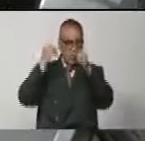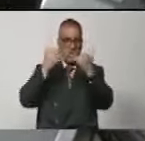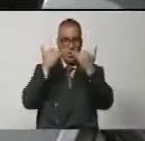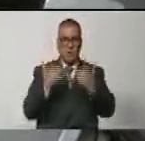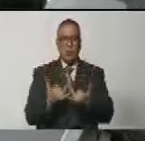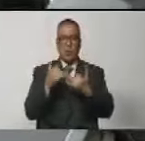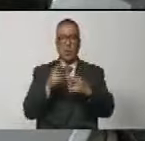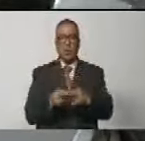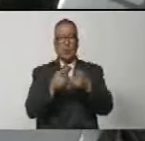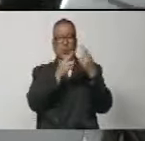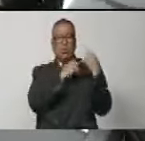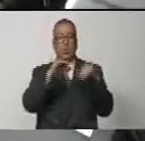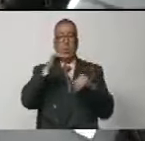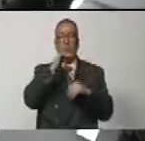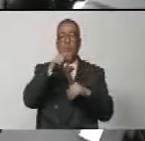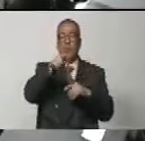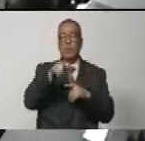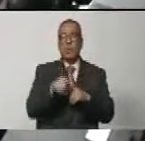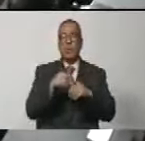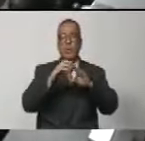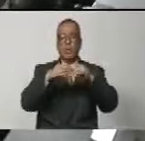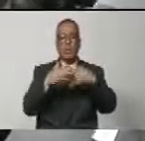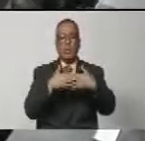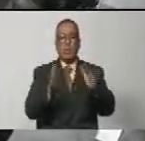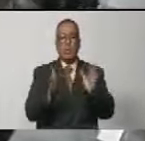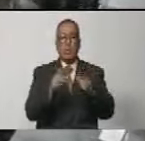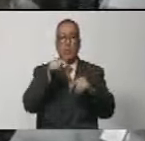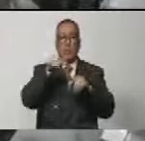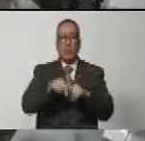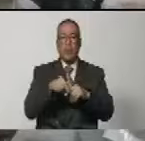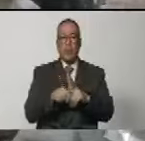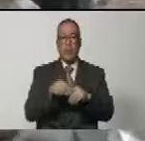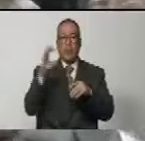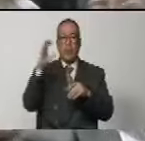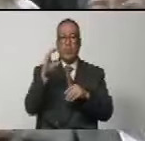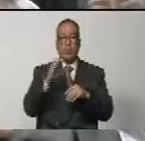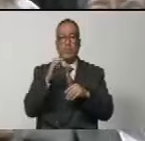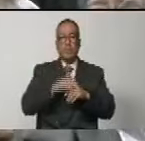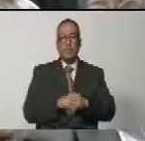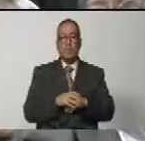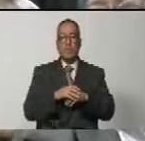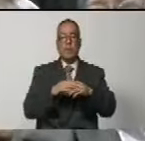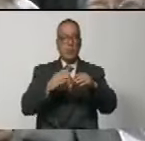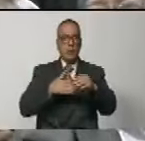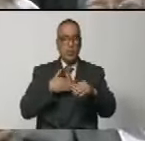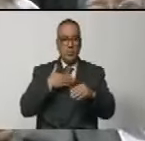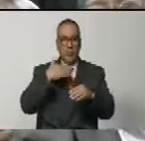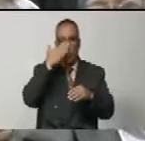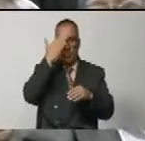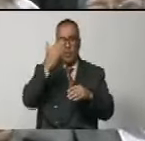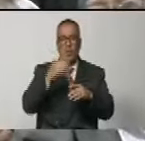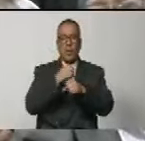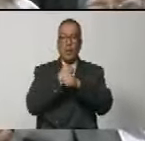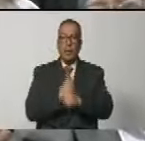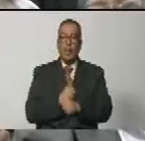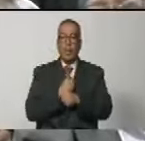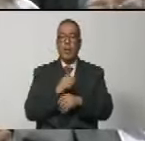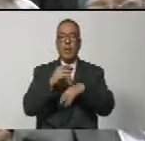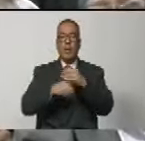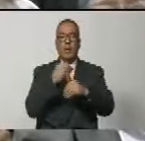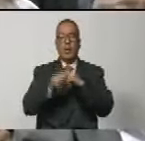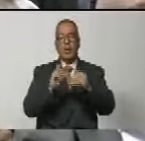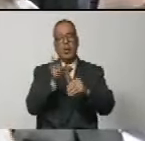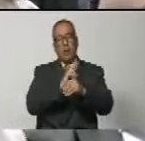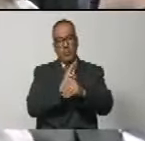ya ha sido informado es la apertura de la embajada en Caracas de Emiratos Árabes Unidos, que esperamos que sea lo